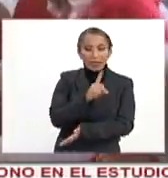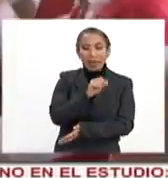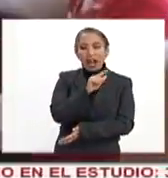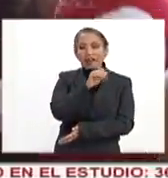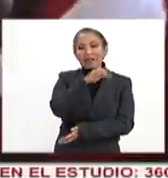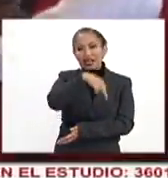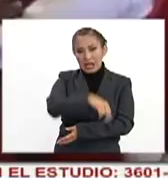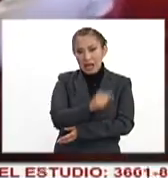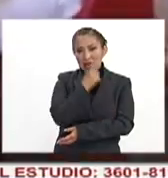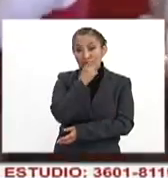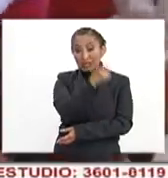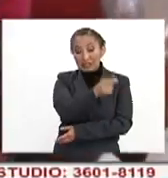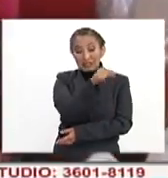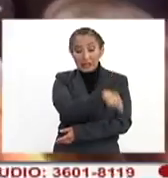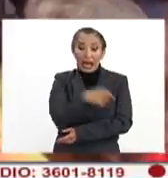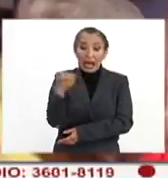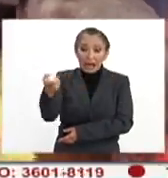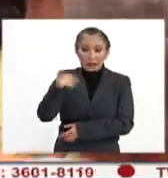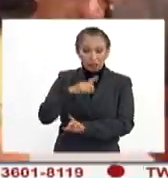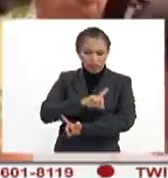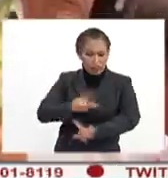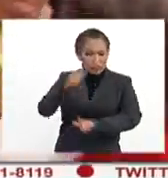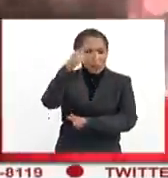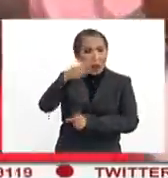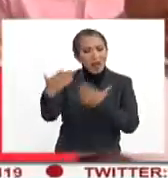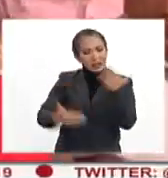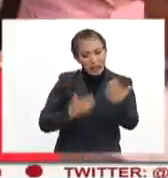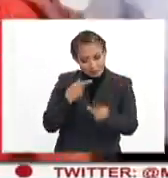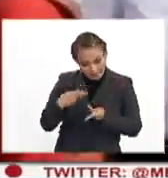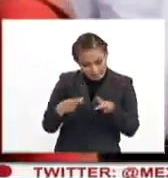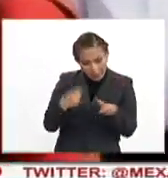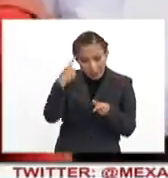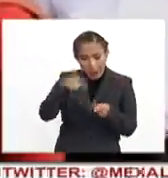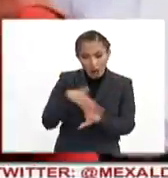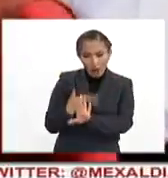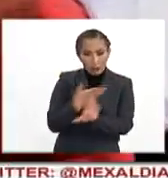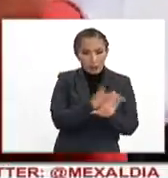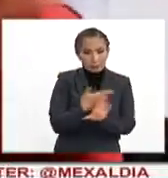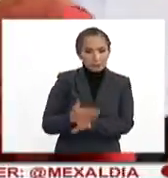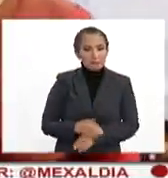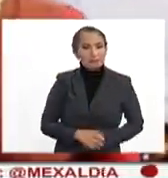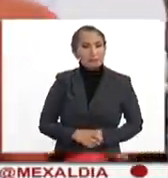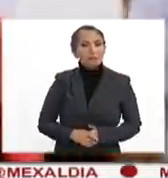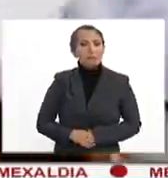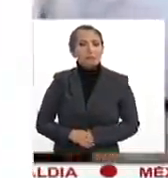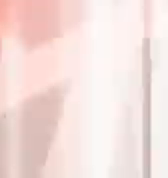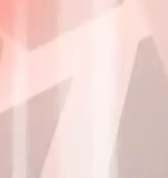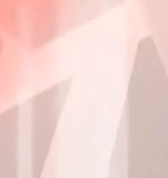Gómez de Morena dijo que está lista para desarrollar una estrategia de contraataque.